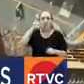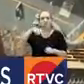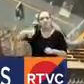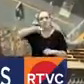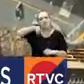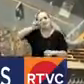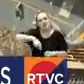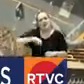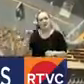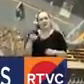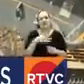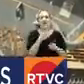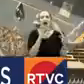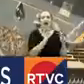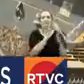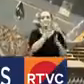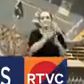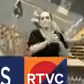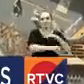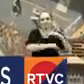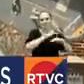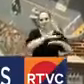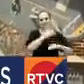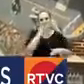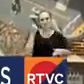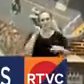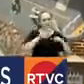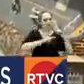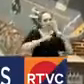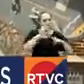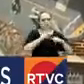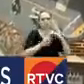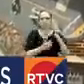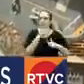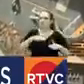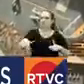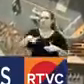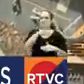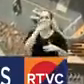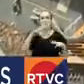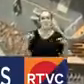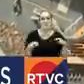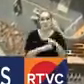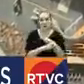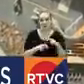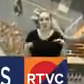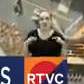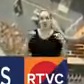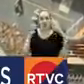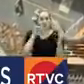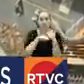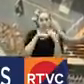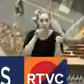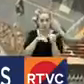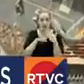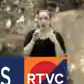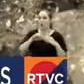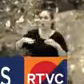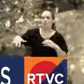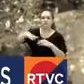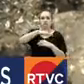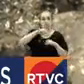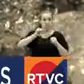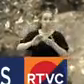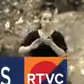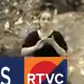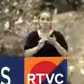materiales sostenibles, los utilicen para la construcción de nuevos espacios como parques, vías, espacio público en general.